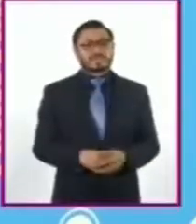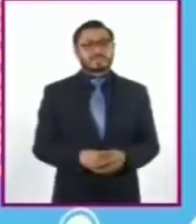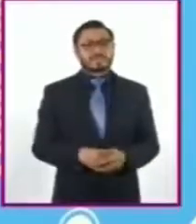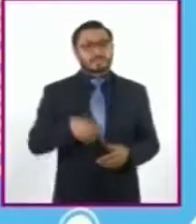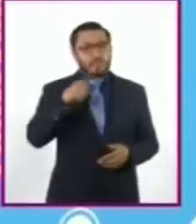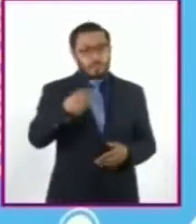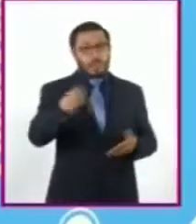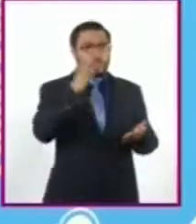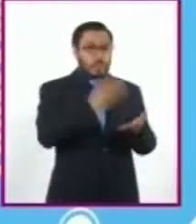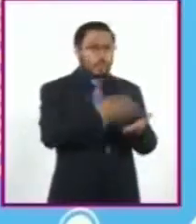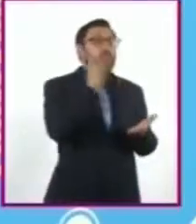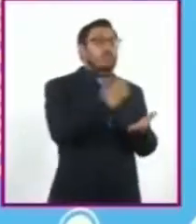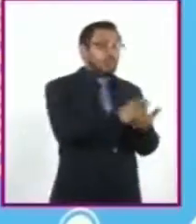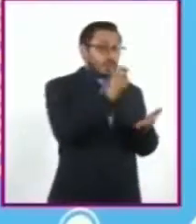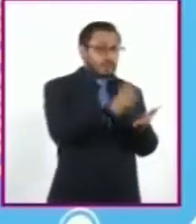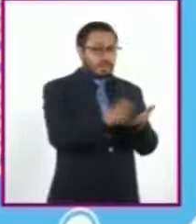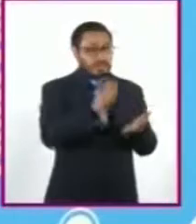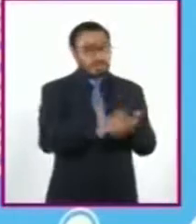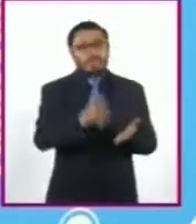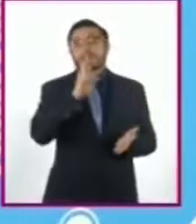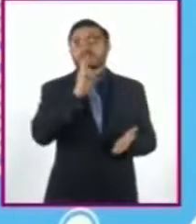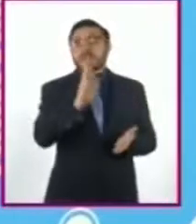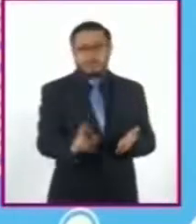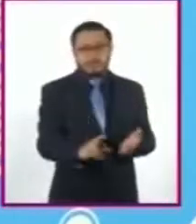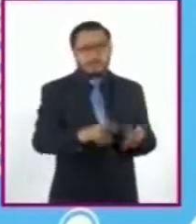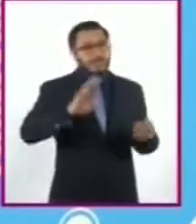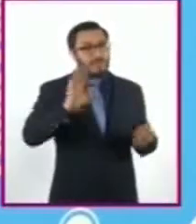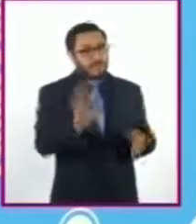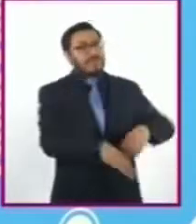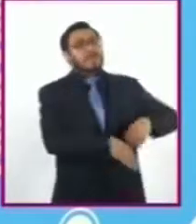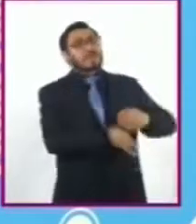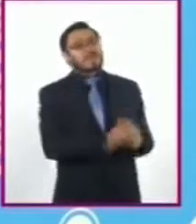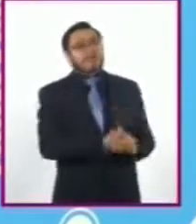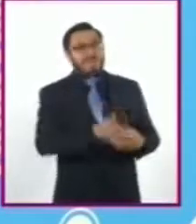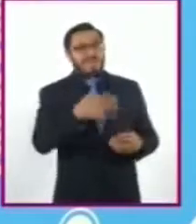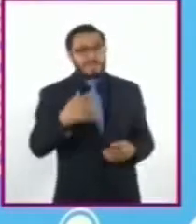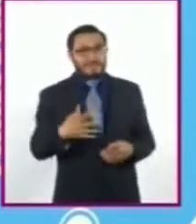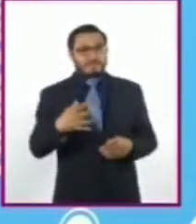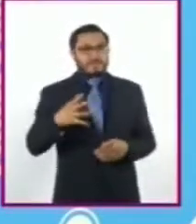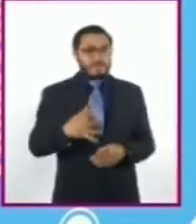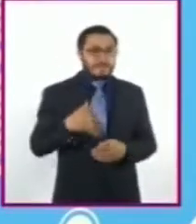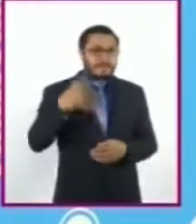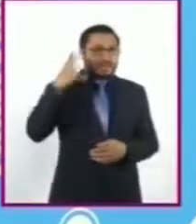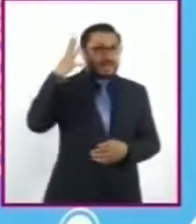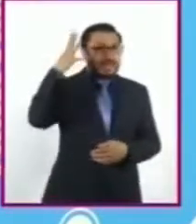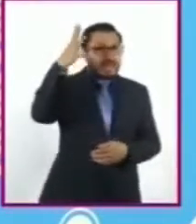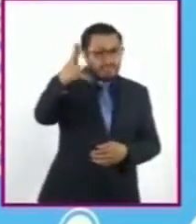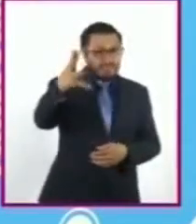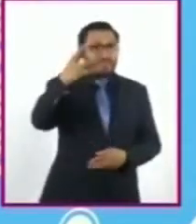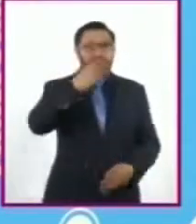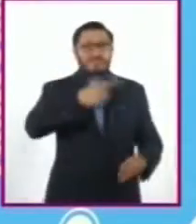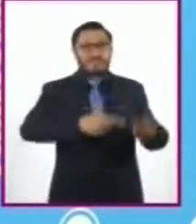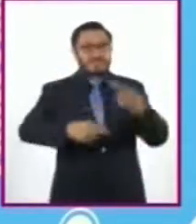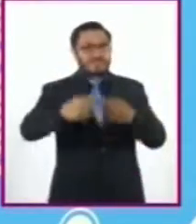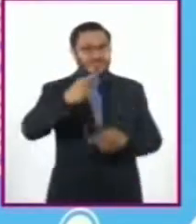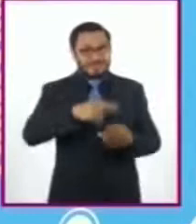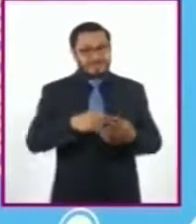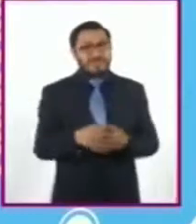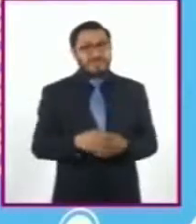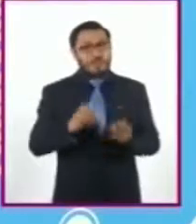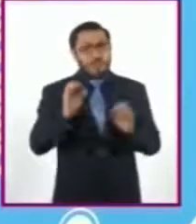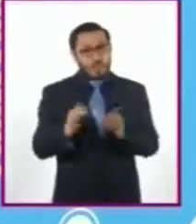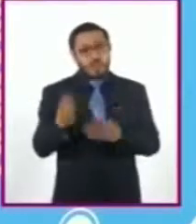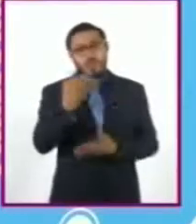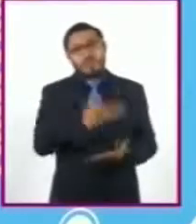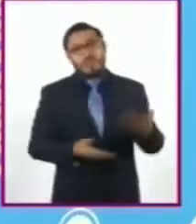Registren en su cuaderno las respuestas y guárdenlas para recuperarlas posteriormente o para